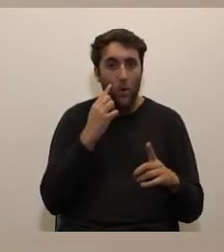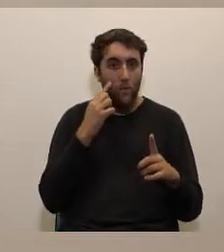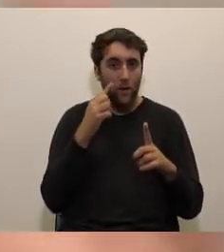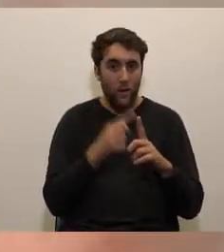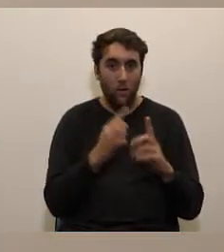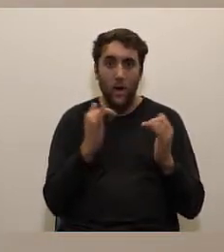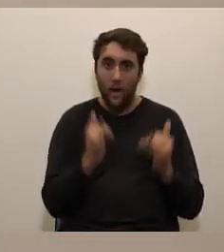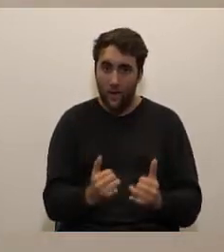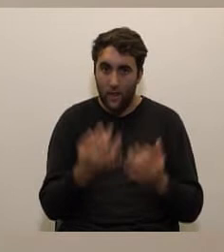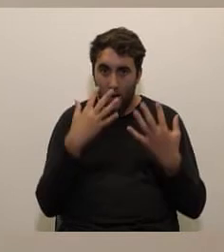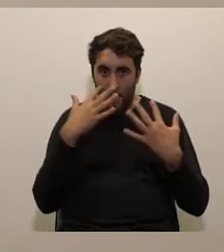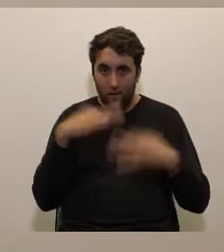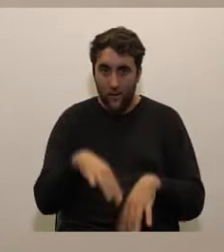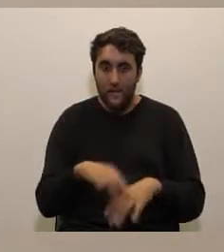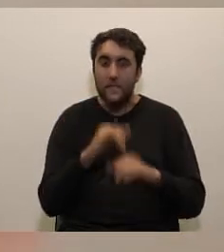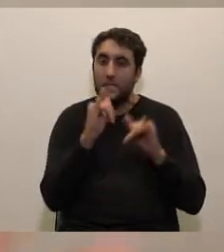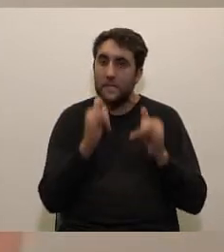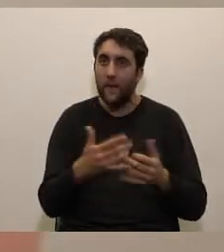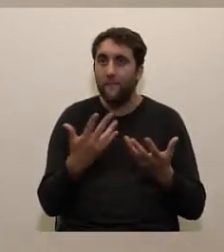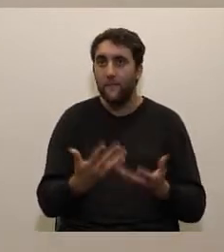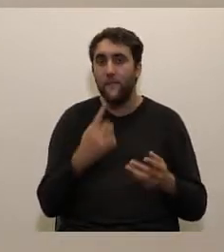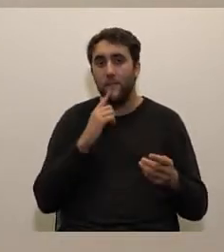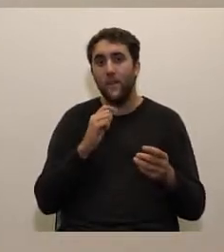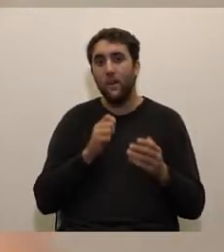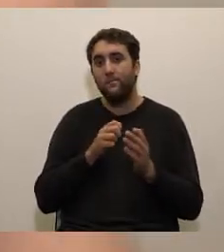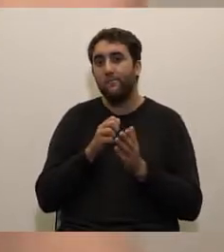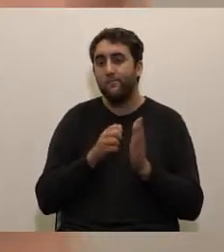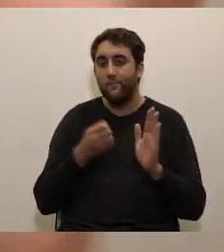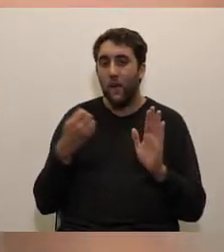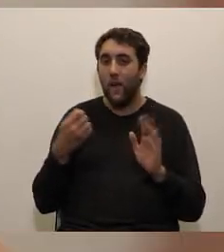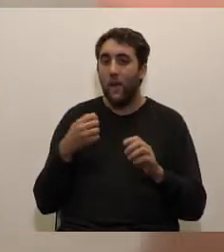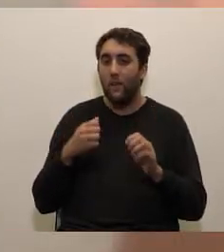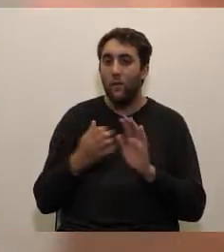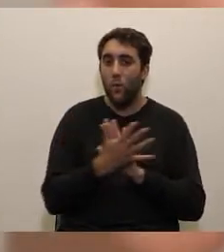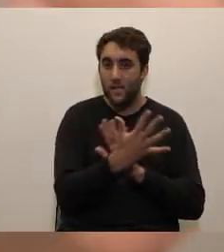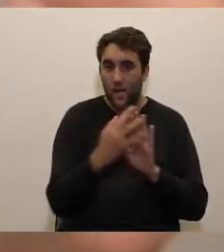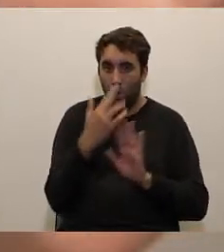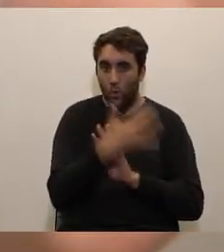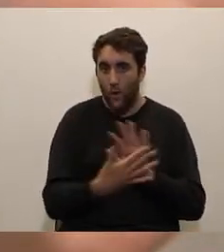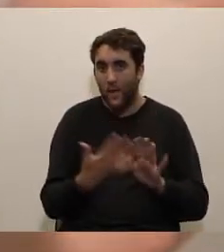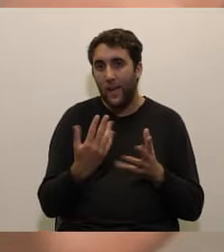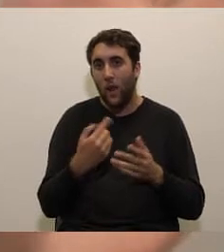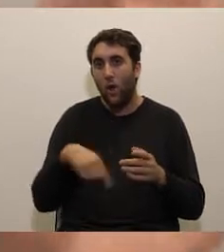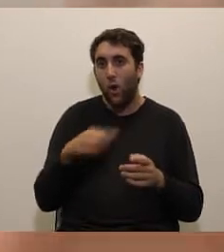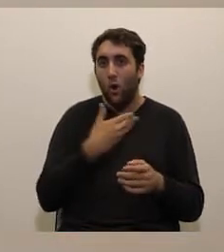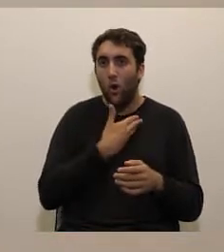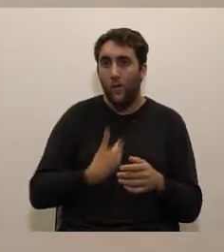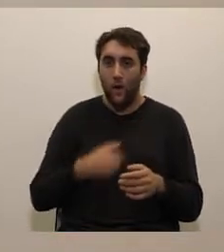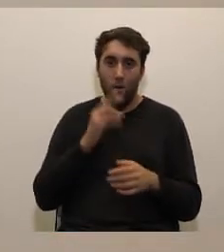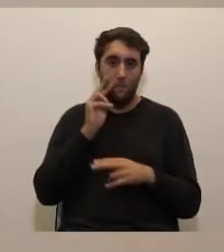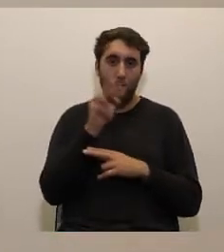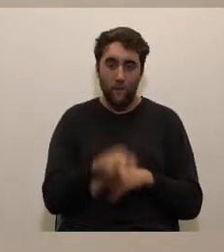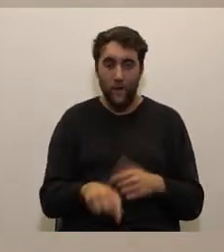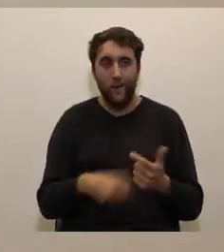sí, decís, si quiero llegarle a todo el Uruguay, quiero llegarle al gobierno, quiero llegarle a los científicos,